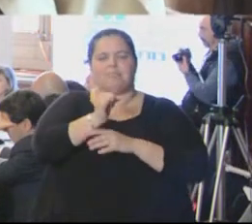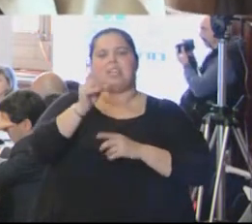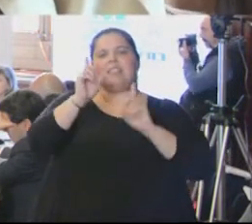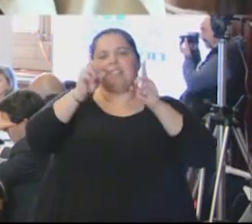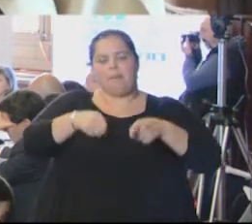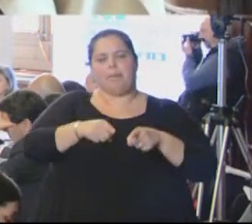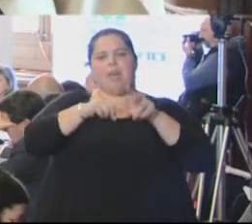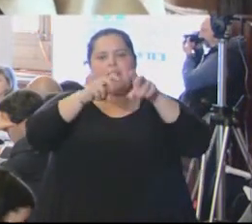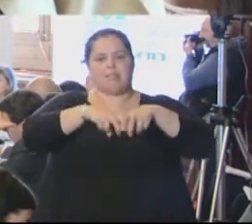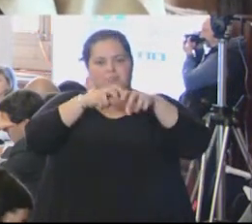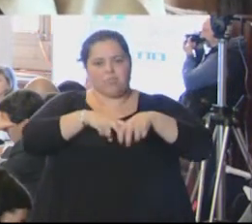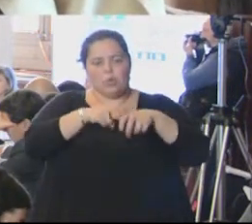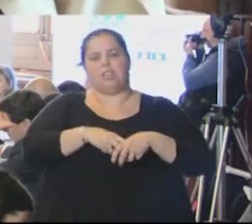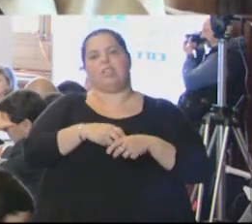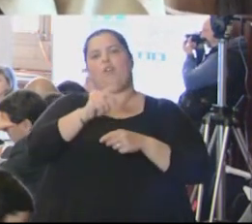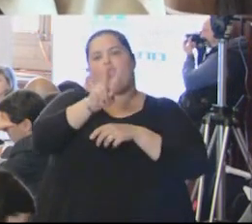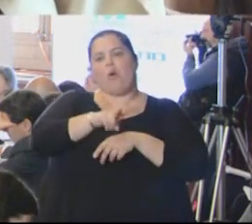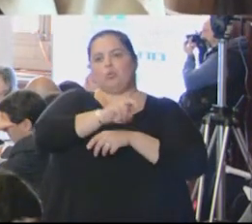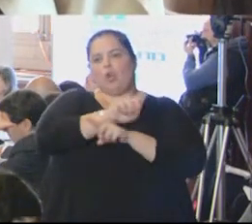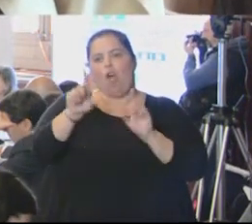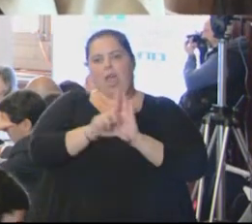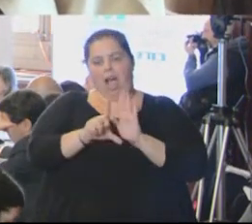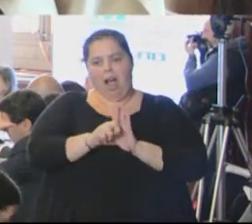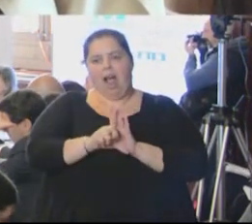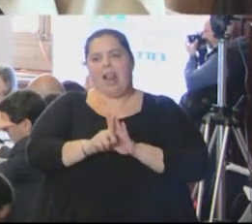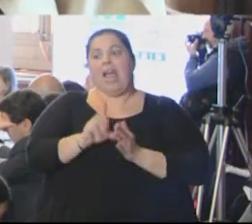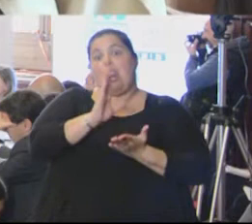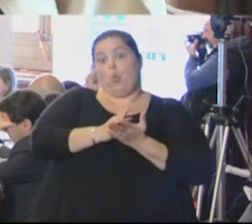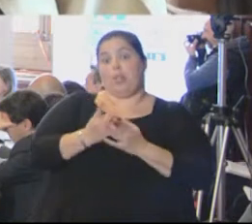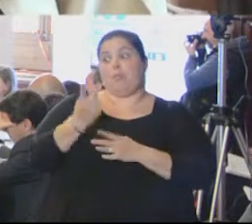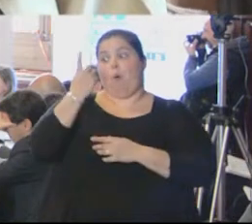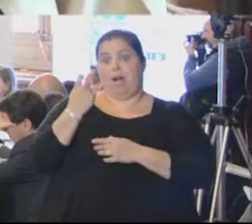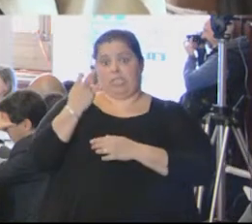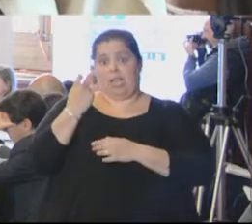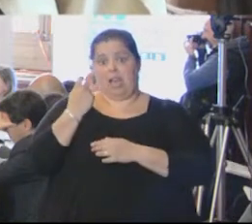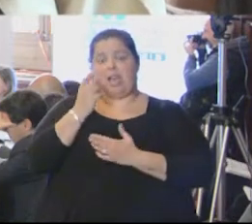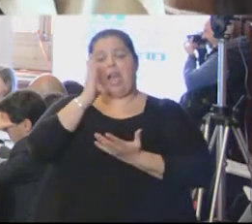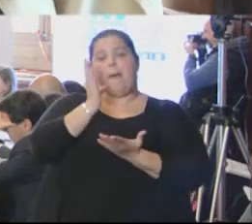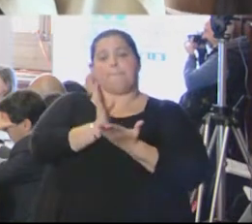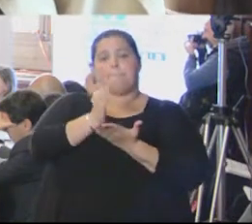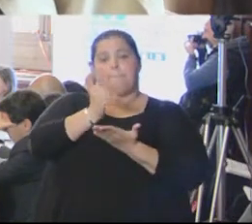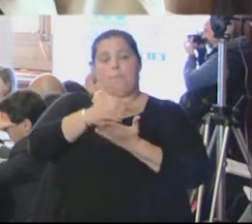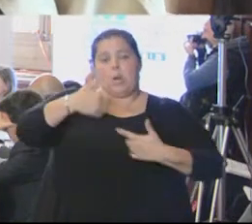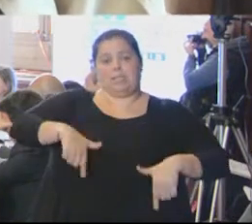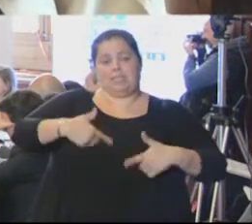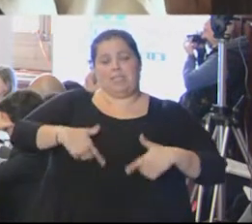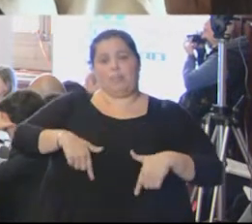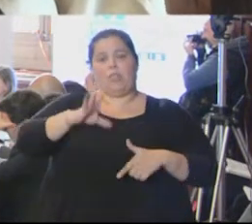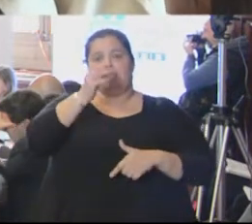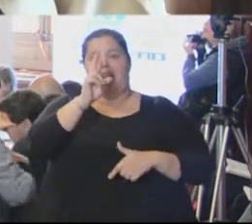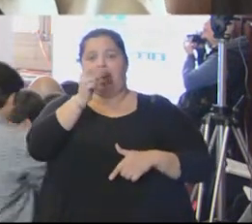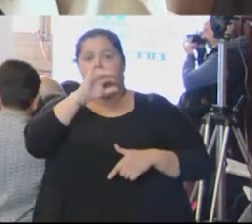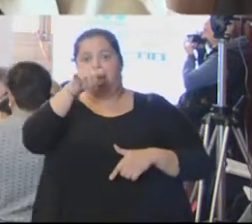de uso ilícito. El último hecho ocurrió el día de ayer, en donde en el municipio de Tarazá, en Antioquia, fue